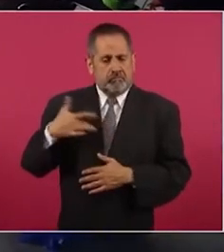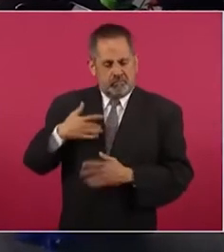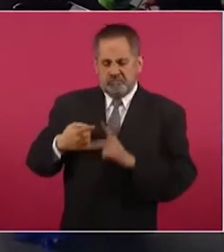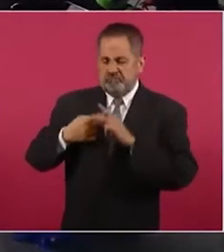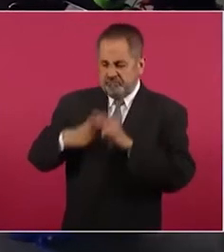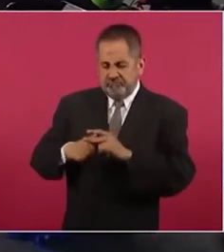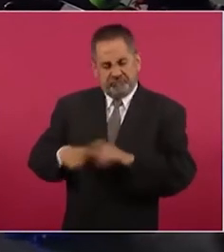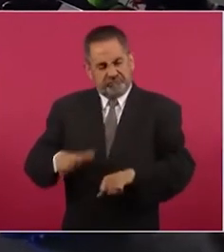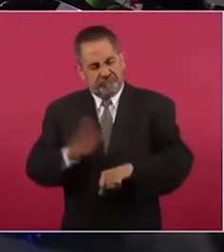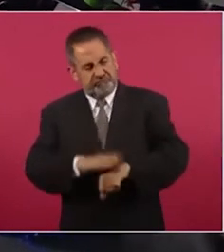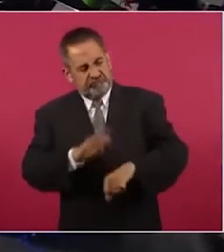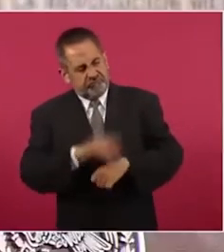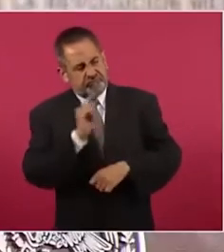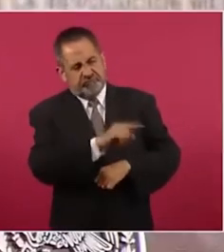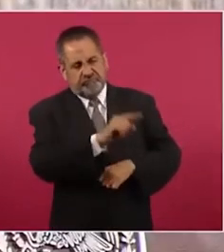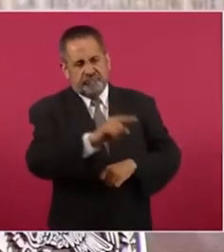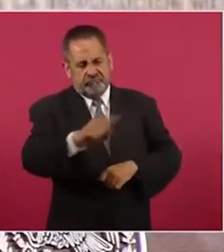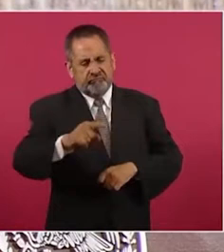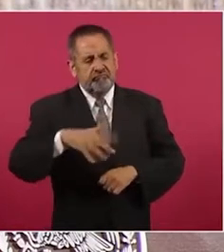precursores